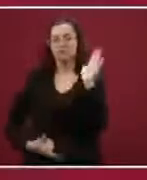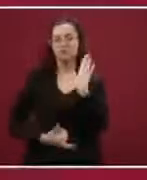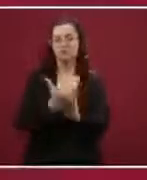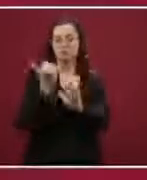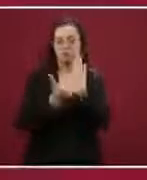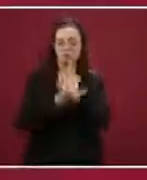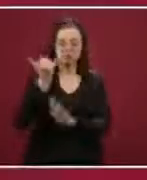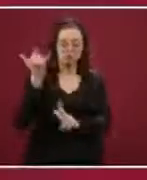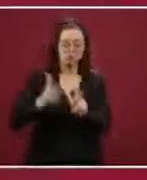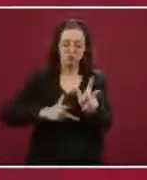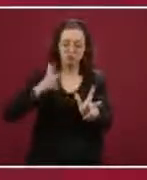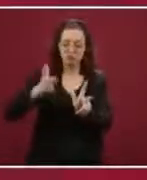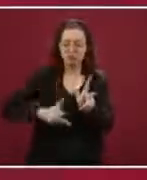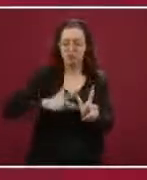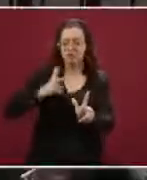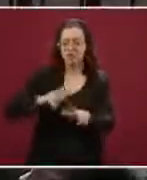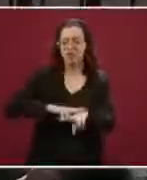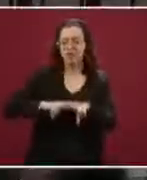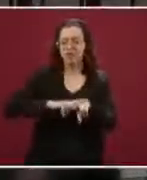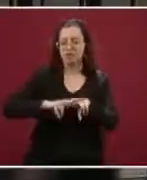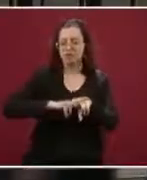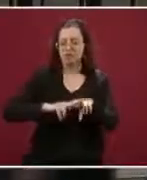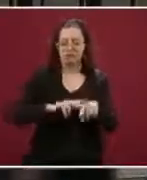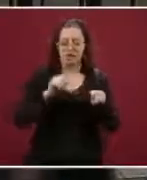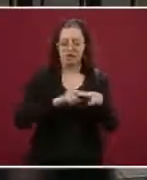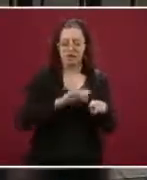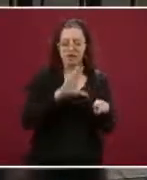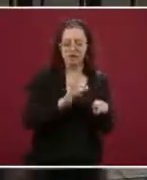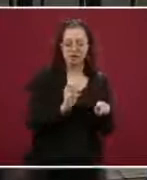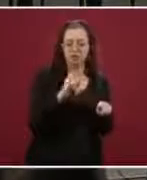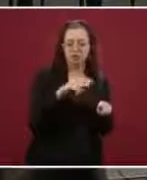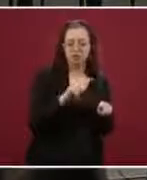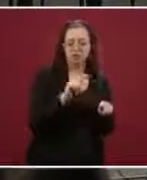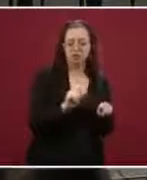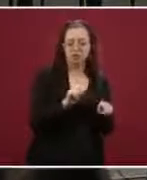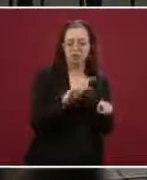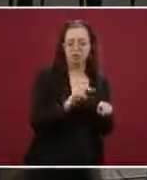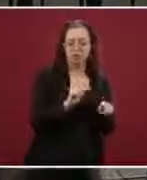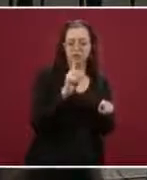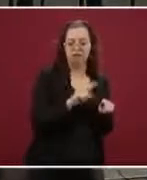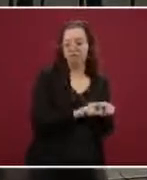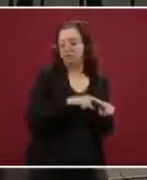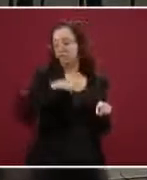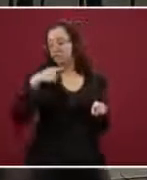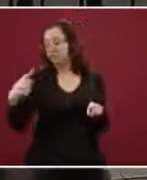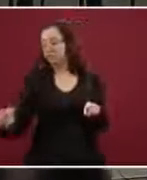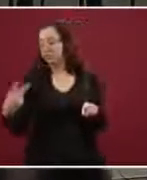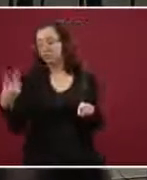tren de Estación Chontalpa a Dos Bocas.